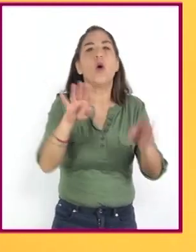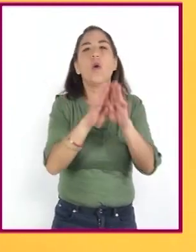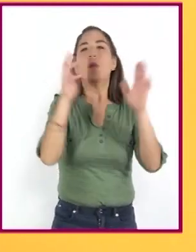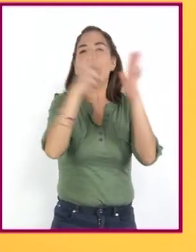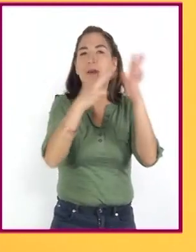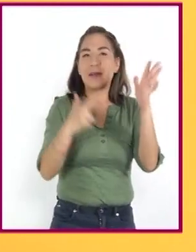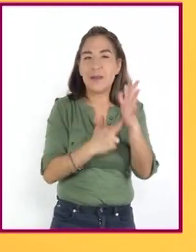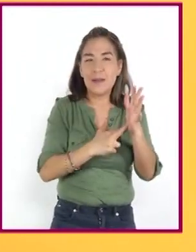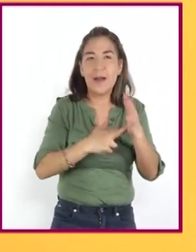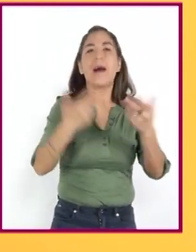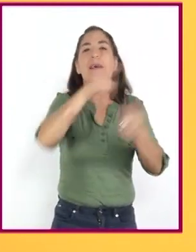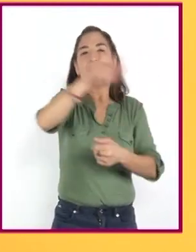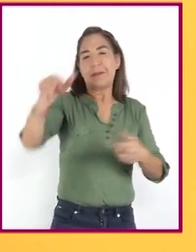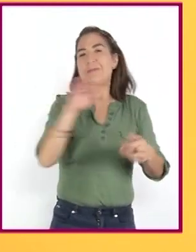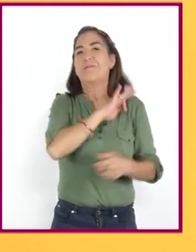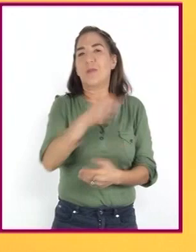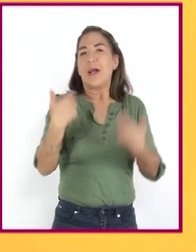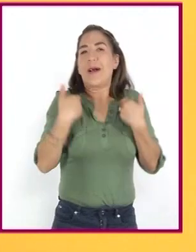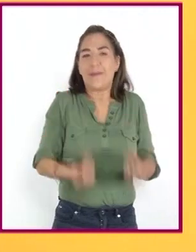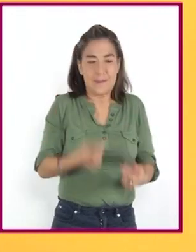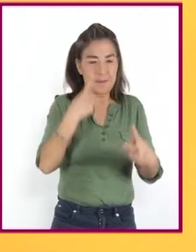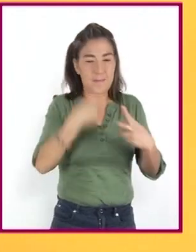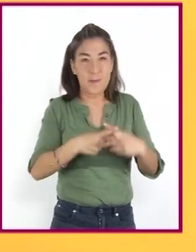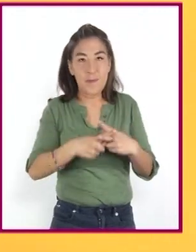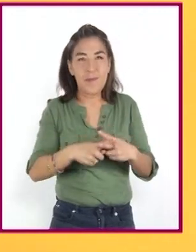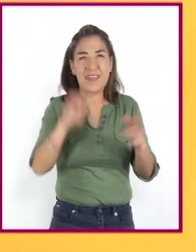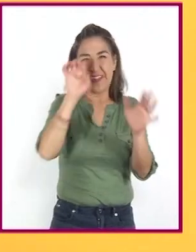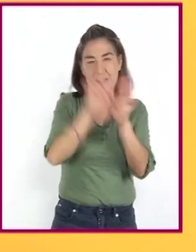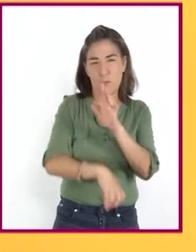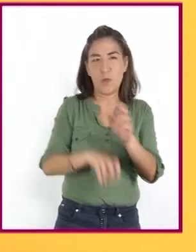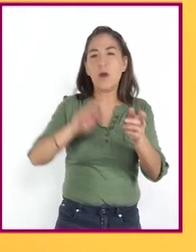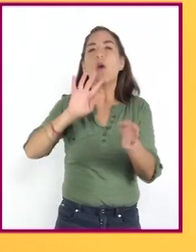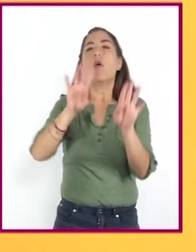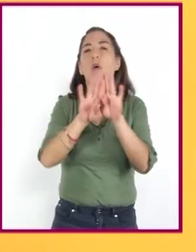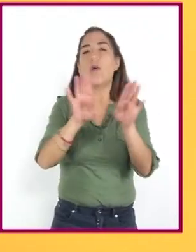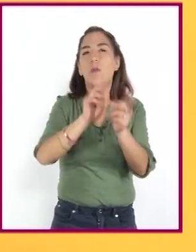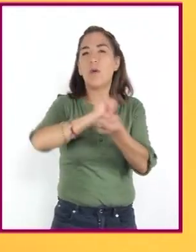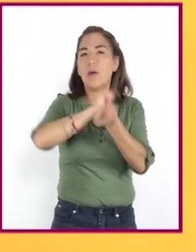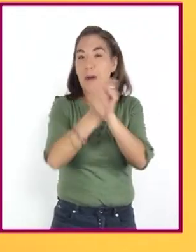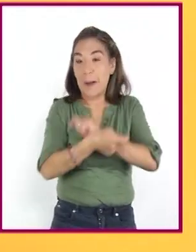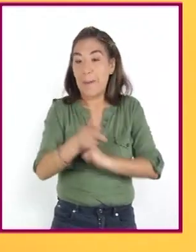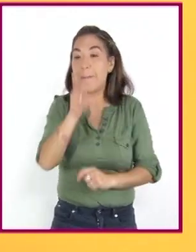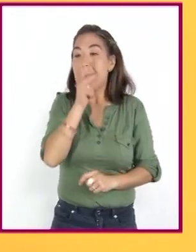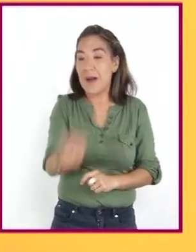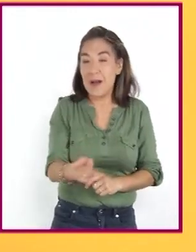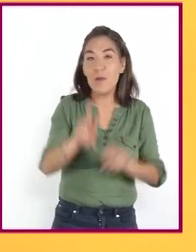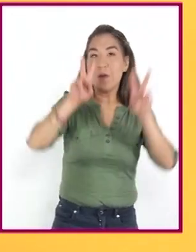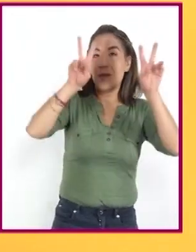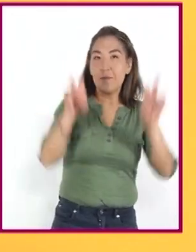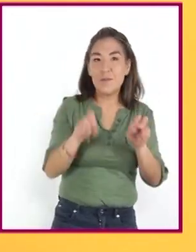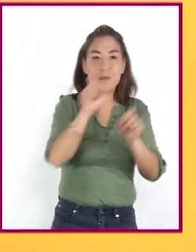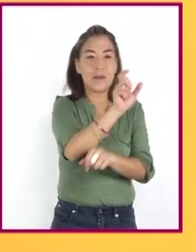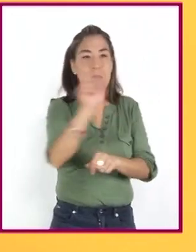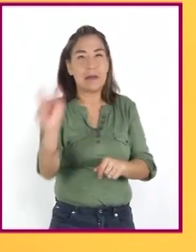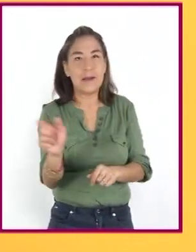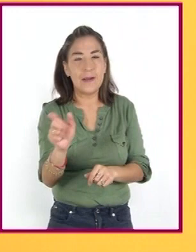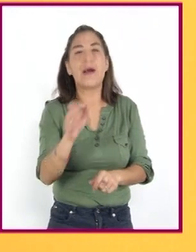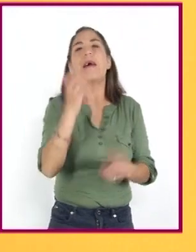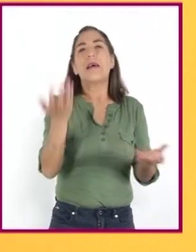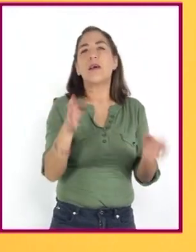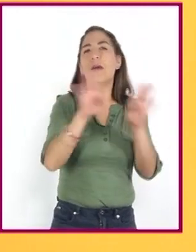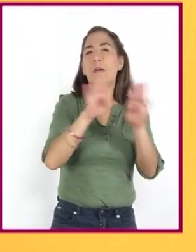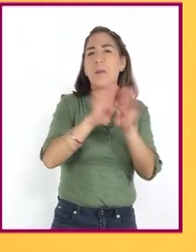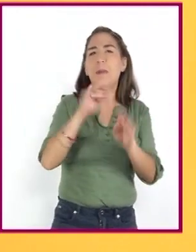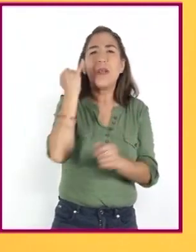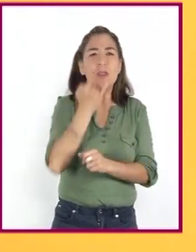que puedan entenderlo. Y así como traducimos palabras o frases de una lengua extranjera a otra,